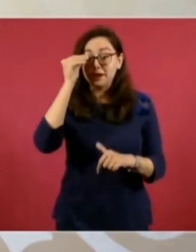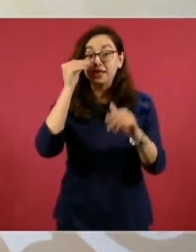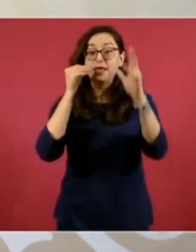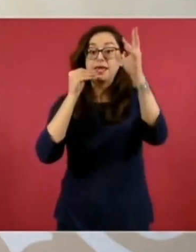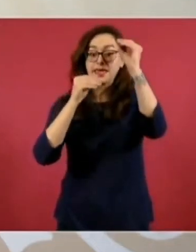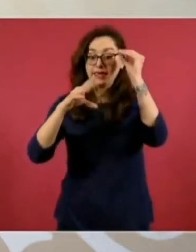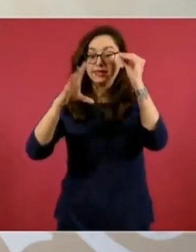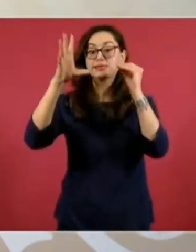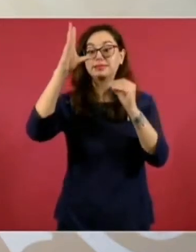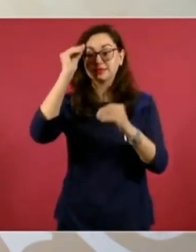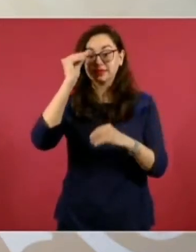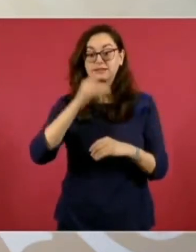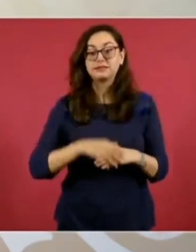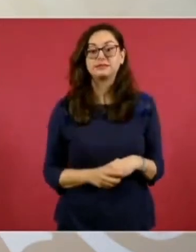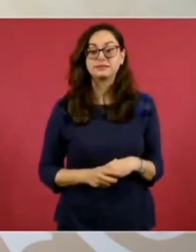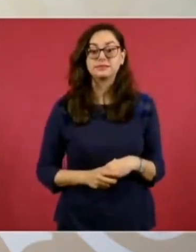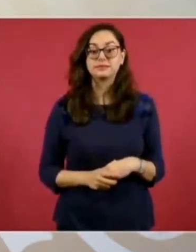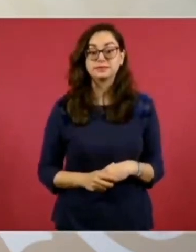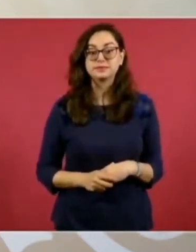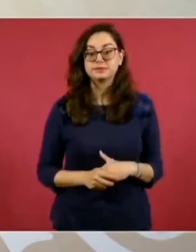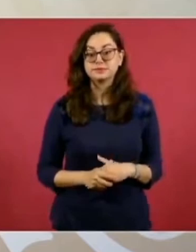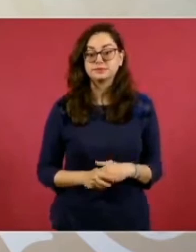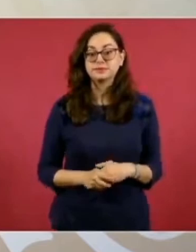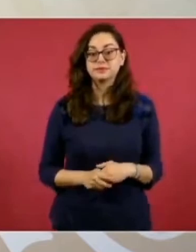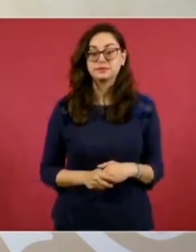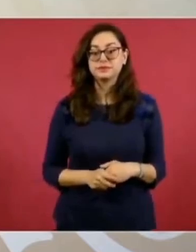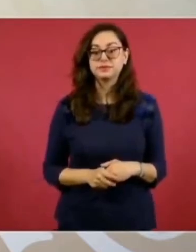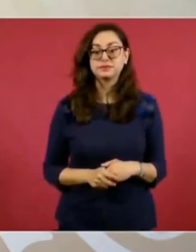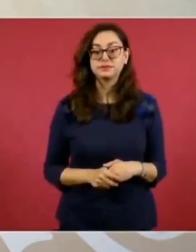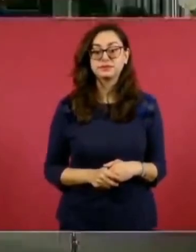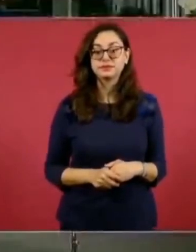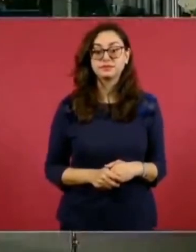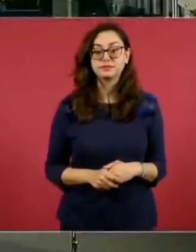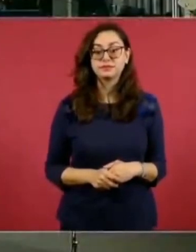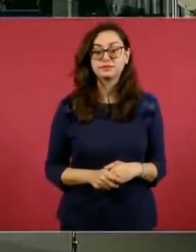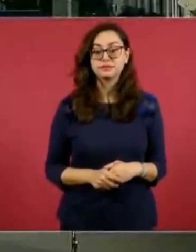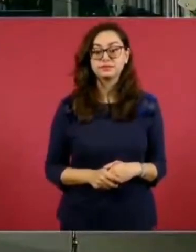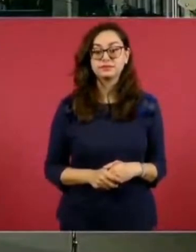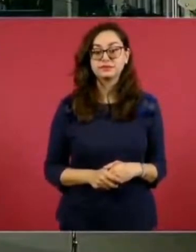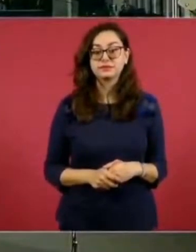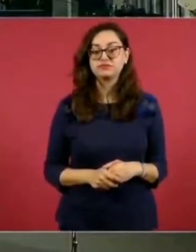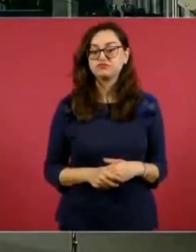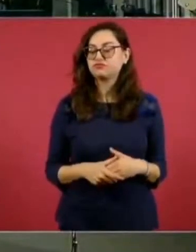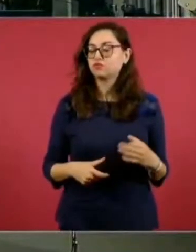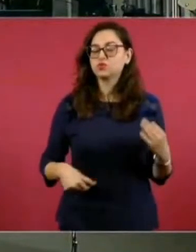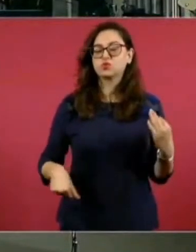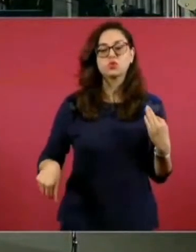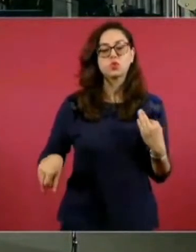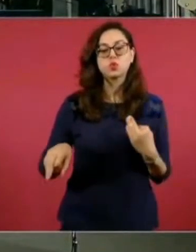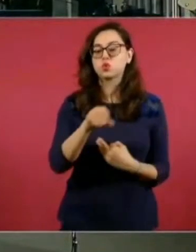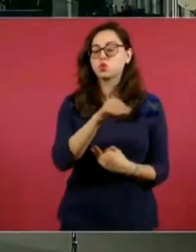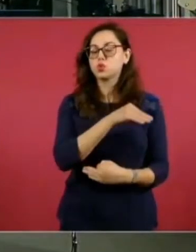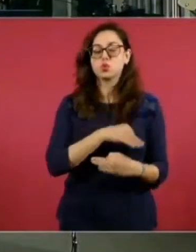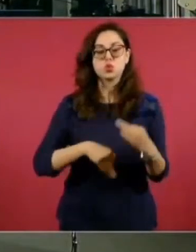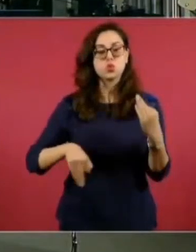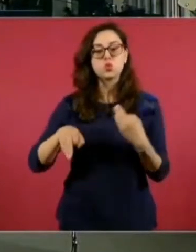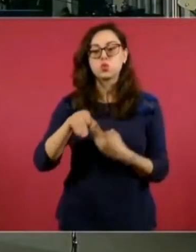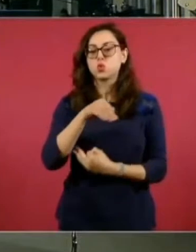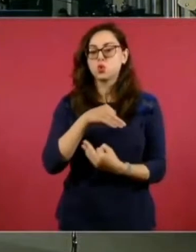¿Se detiene el desarrollo, presidente, el crecimiento, se agudiza la desigualdad? Todo,